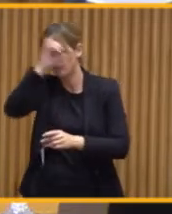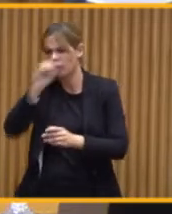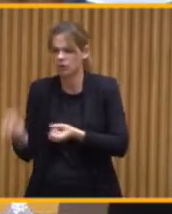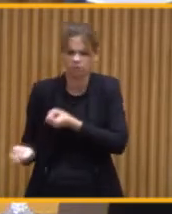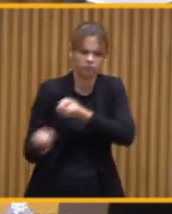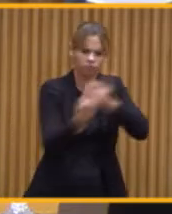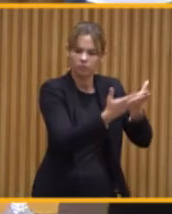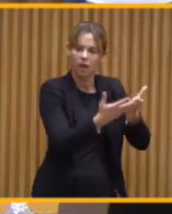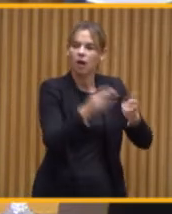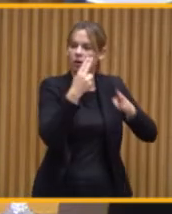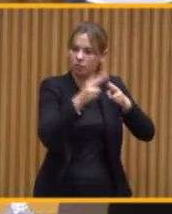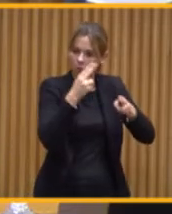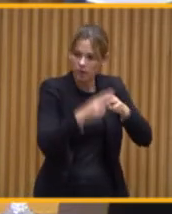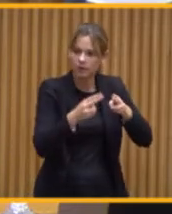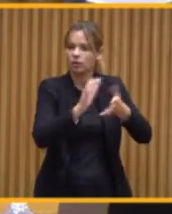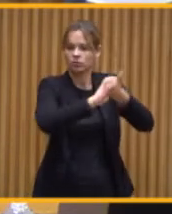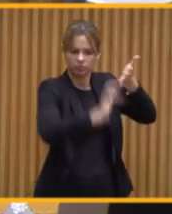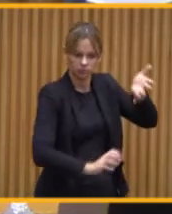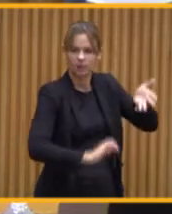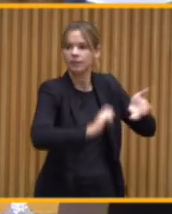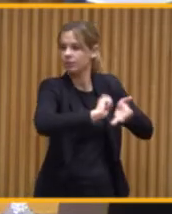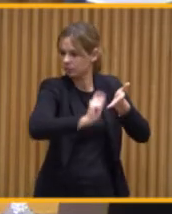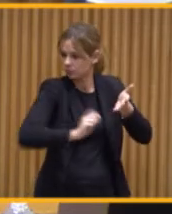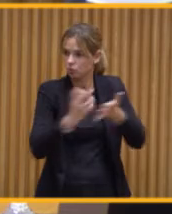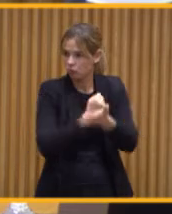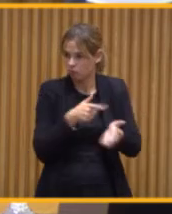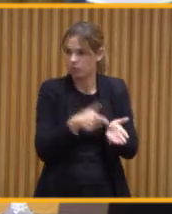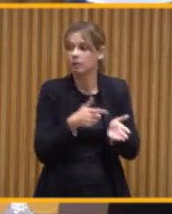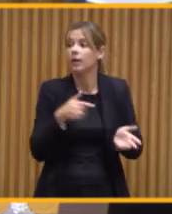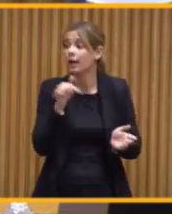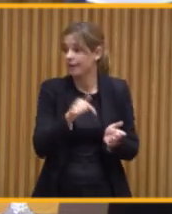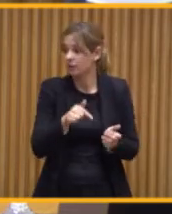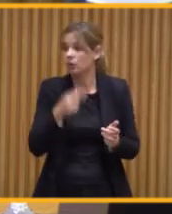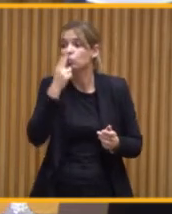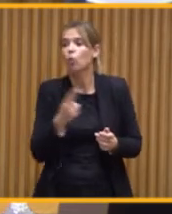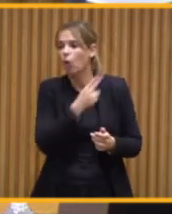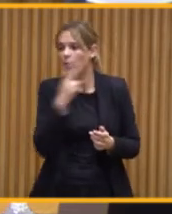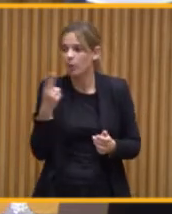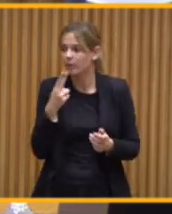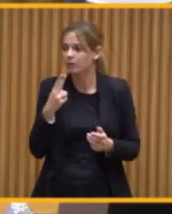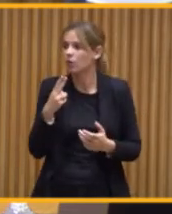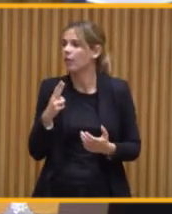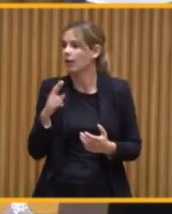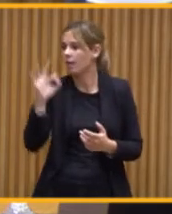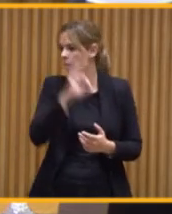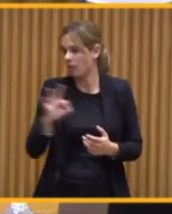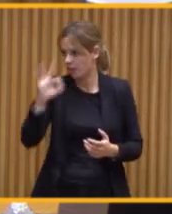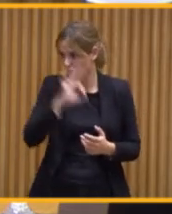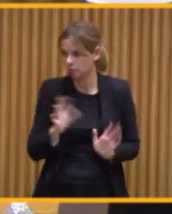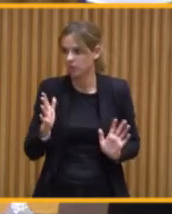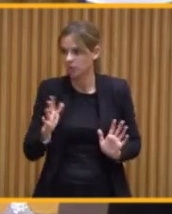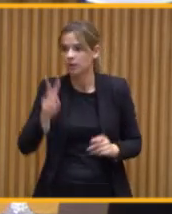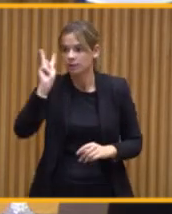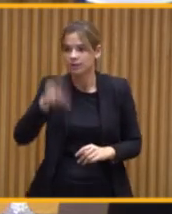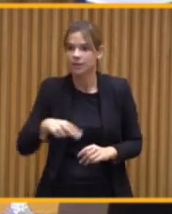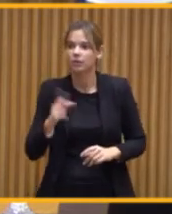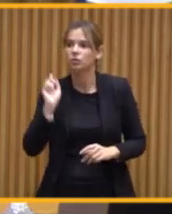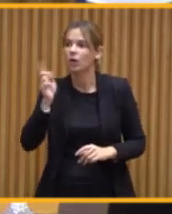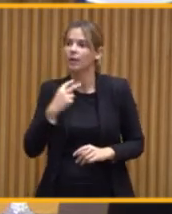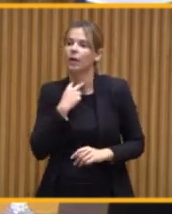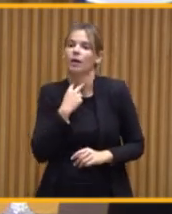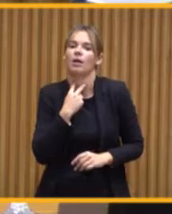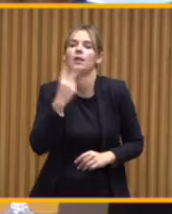y tienen que ser en cuenta yo creo que ese es nuestro compromiso no ser vuestro altavoz no ser vuestra